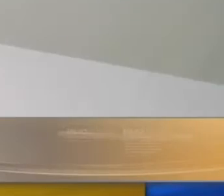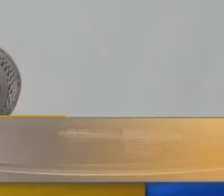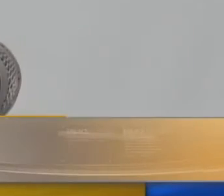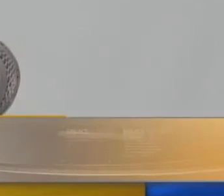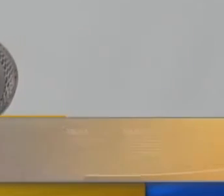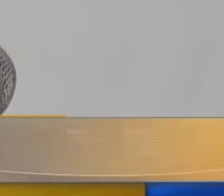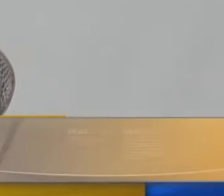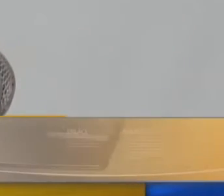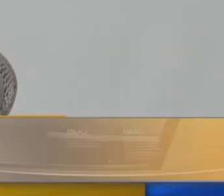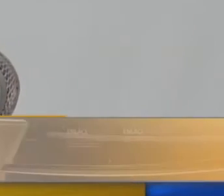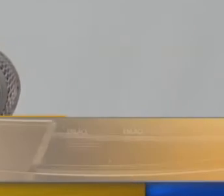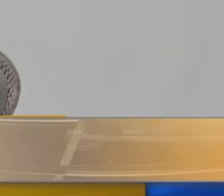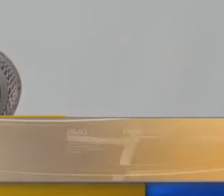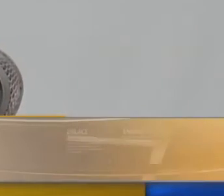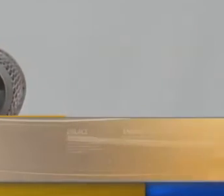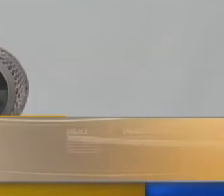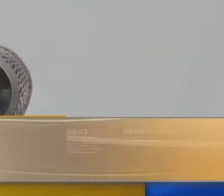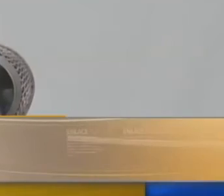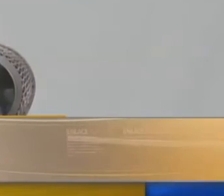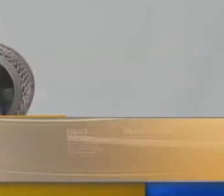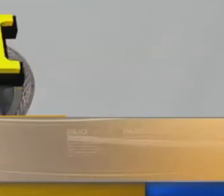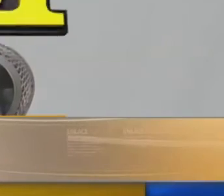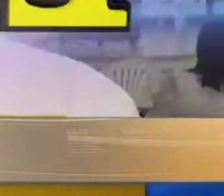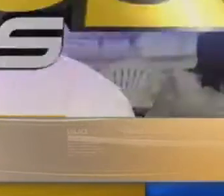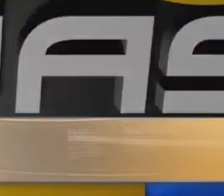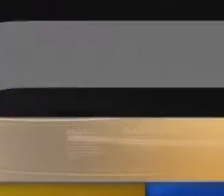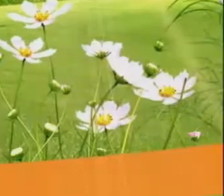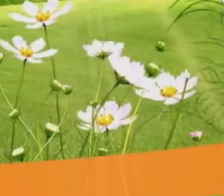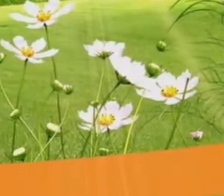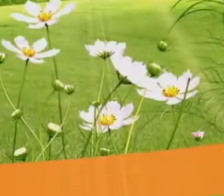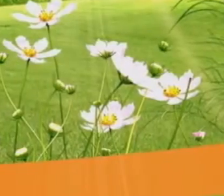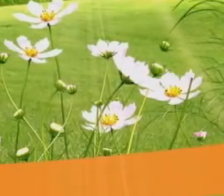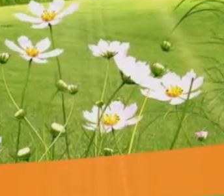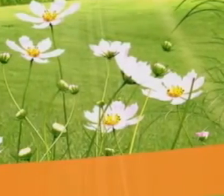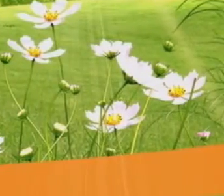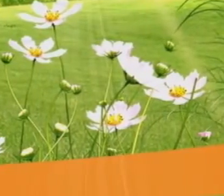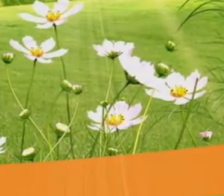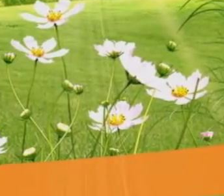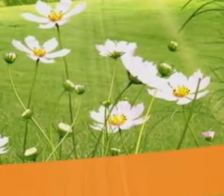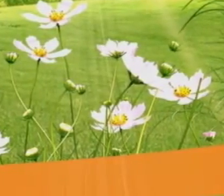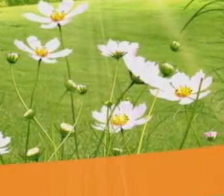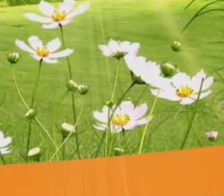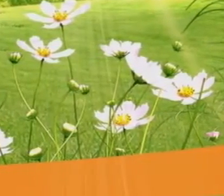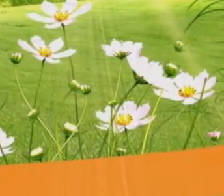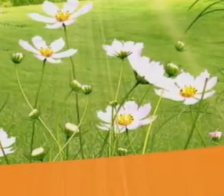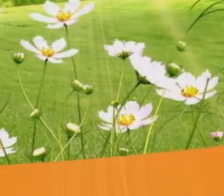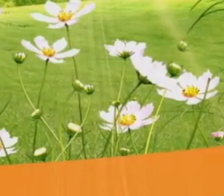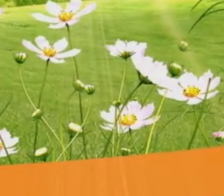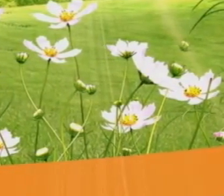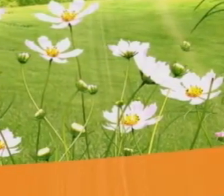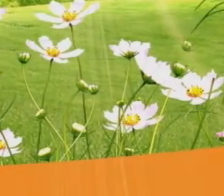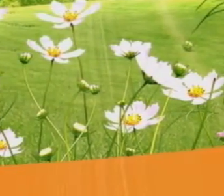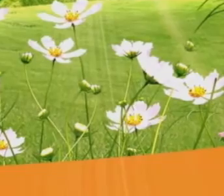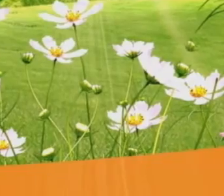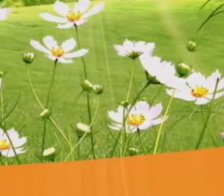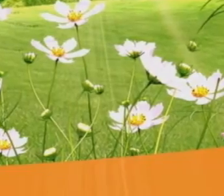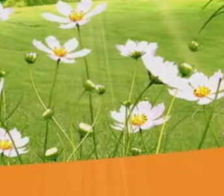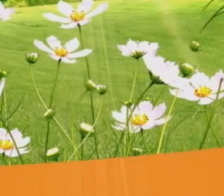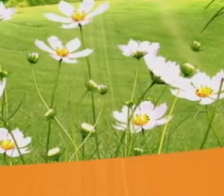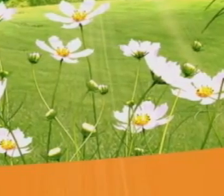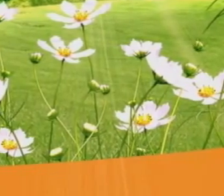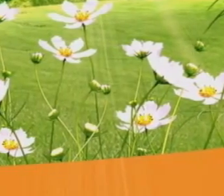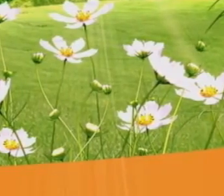Celso Román estuvo de visita en la Escuela Normal Superior Cristo Rey. Con el patrocinio de Barsol Ecológico, Barsol Aroma,